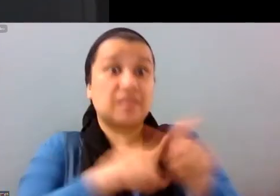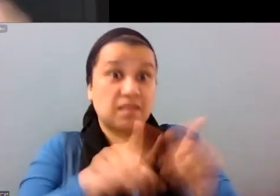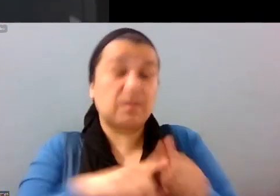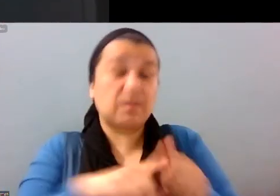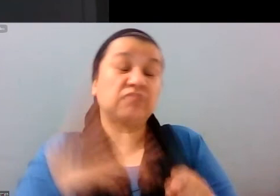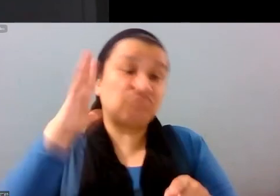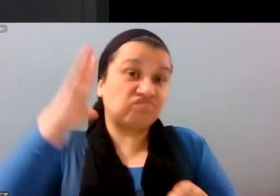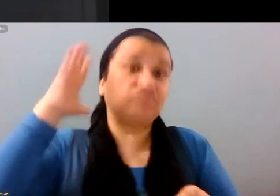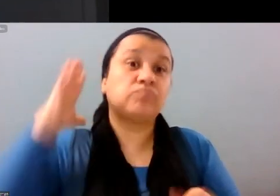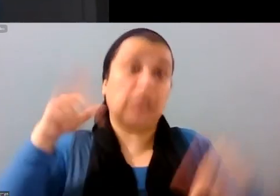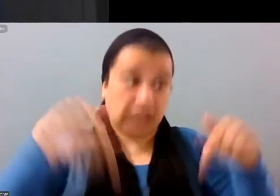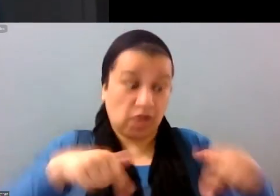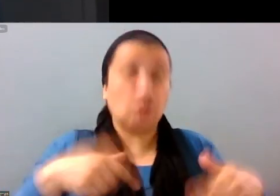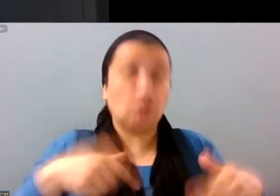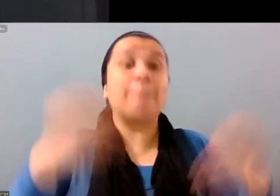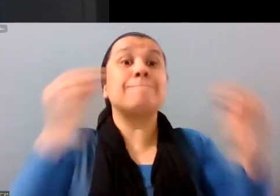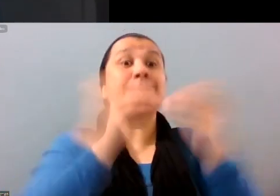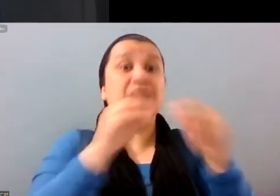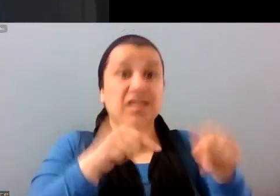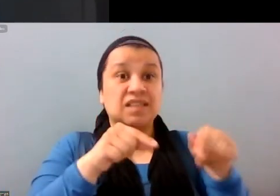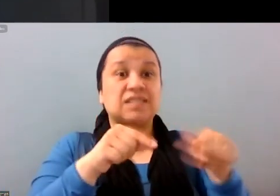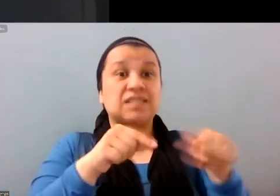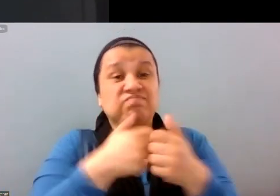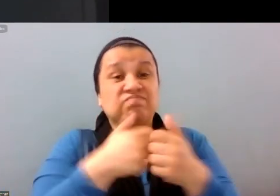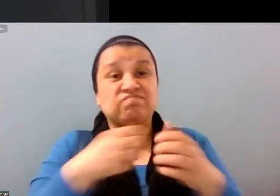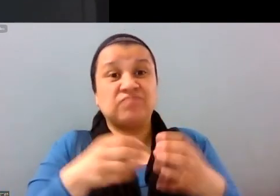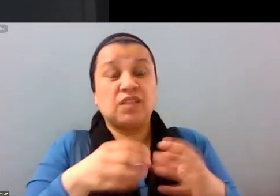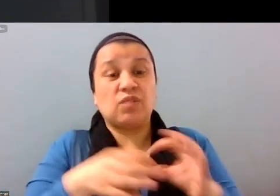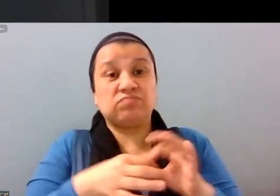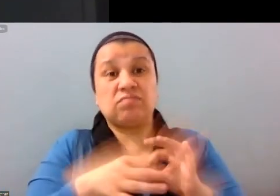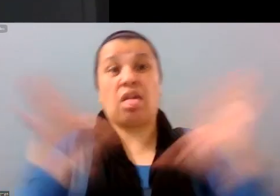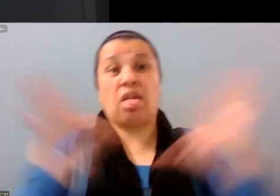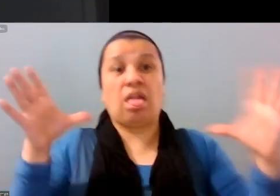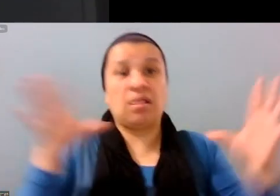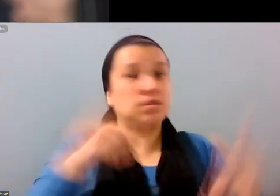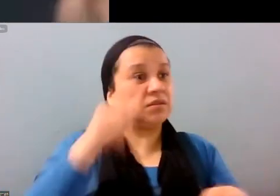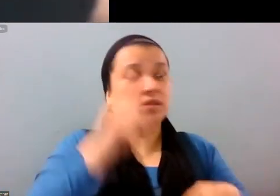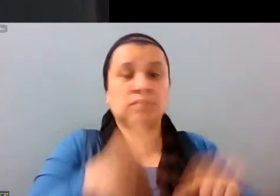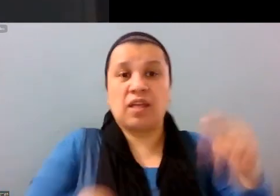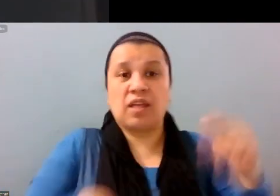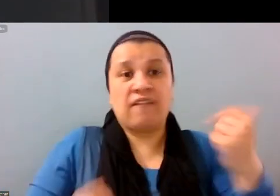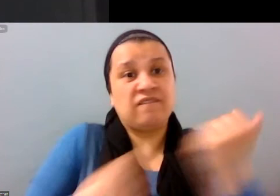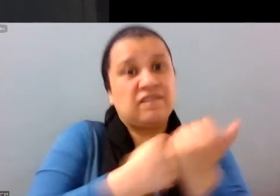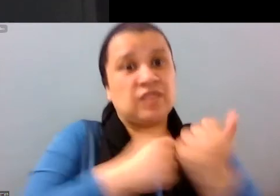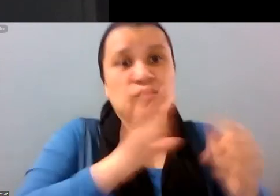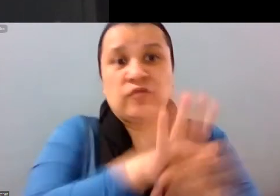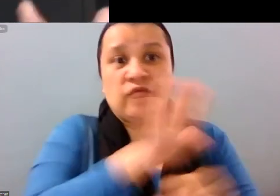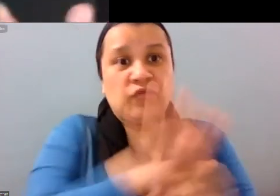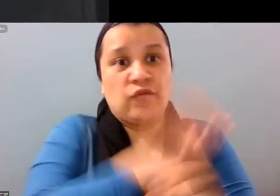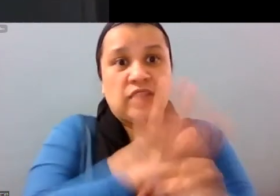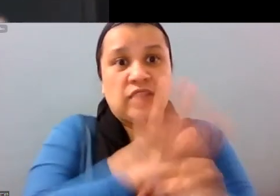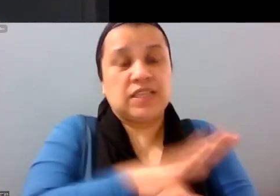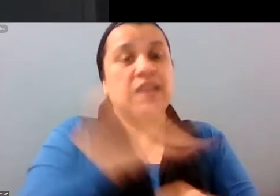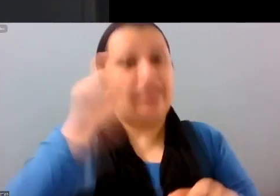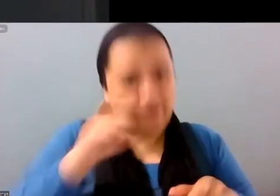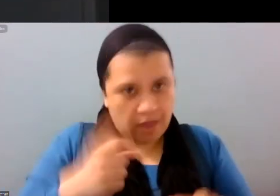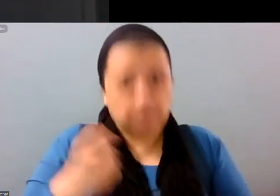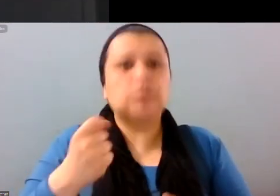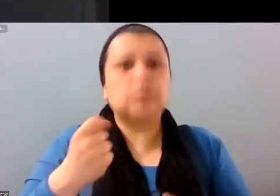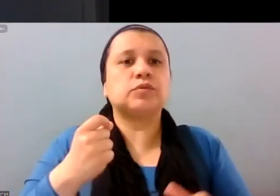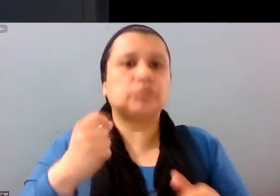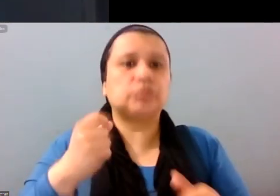todavía más segregadas y que tenemos que seguir tomando en cuenta a todos y todas las poblaciones para